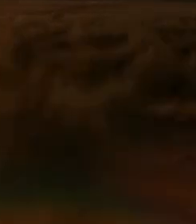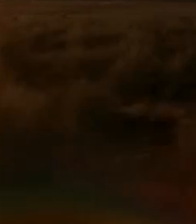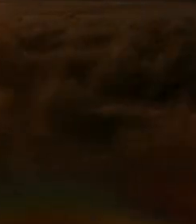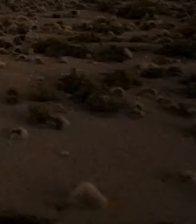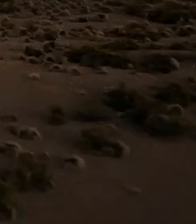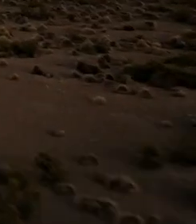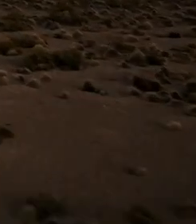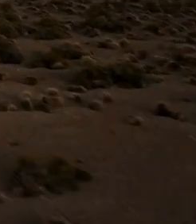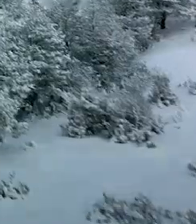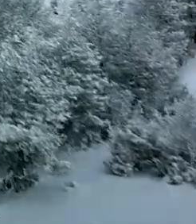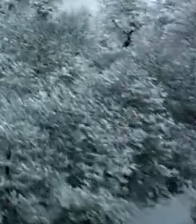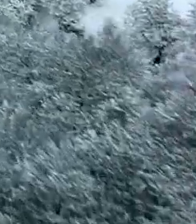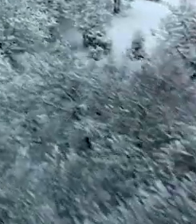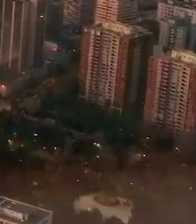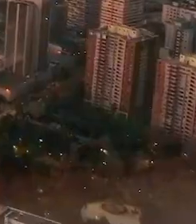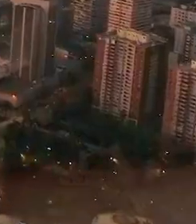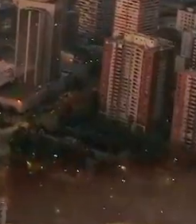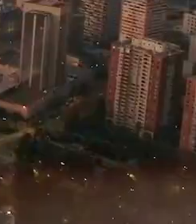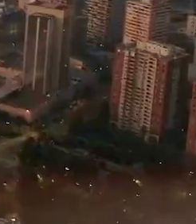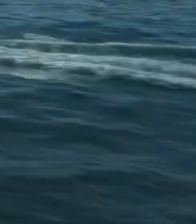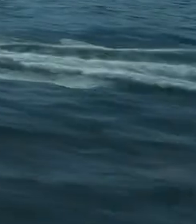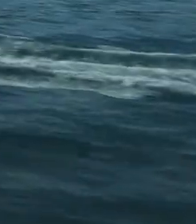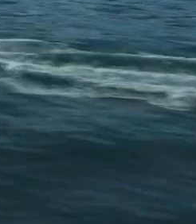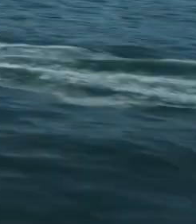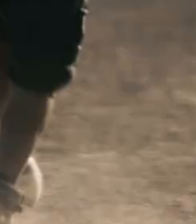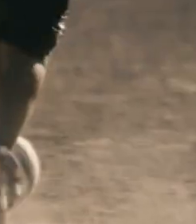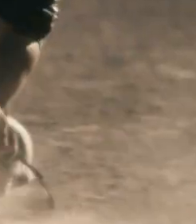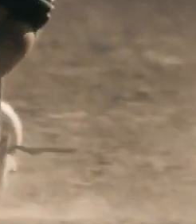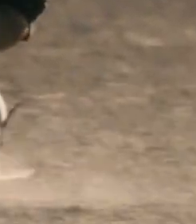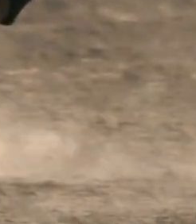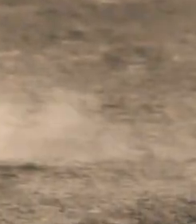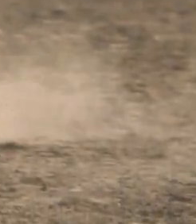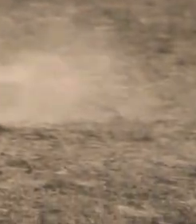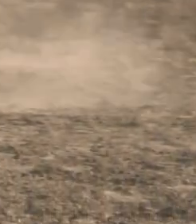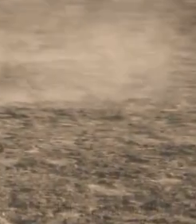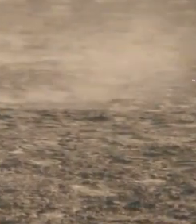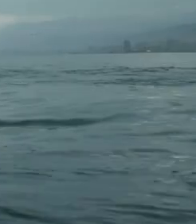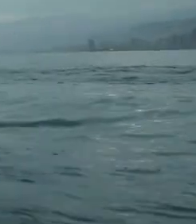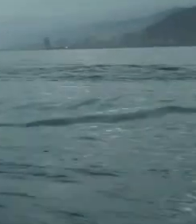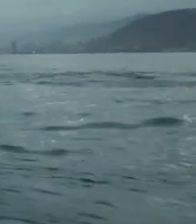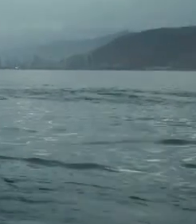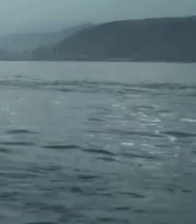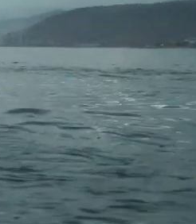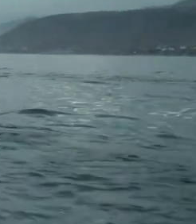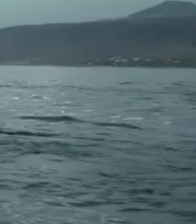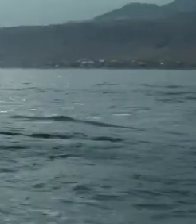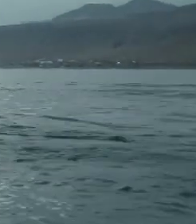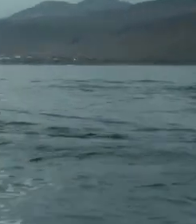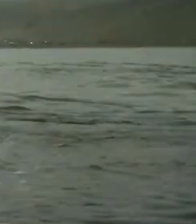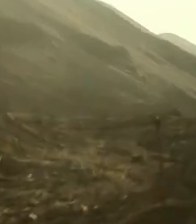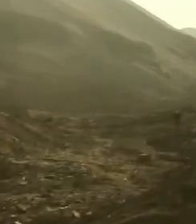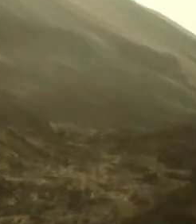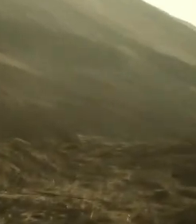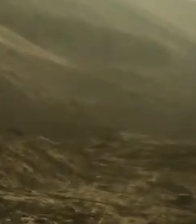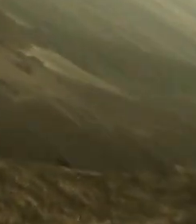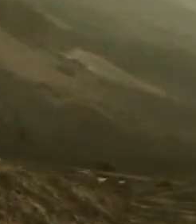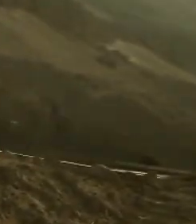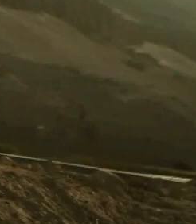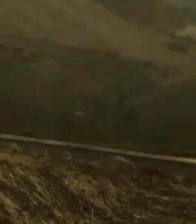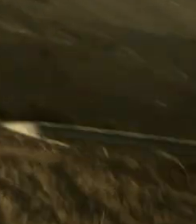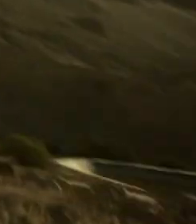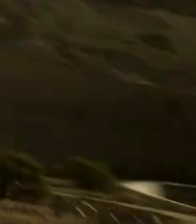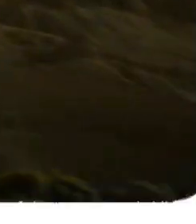para todos los chilenos y chilenas se dirigió su excelencia el presidente de la república Gabriel